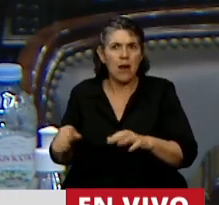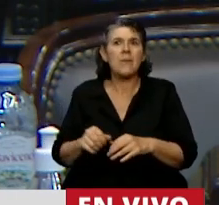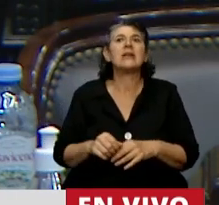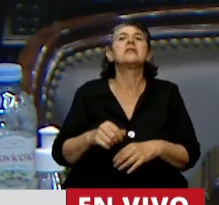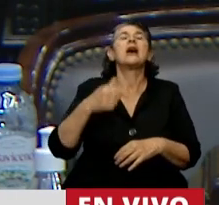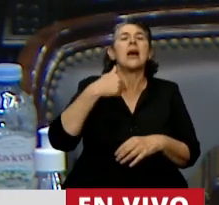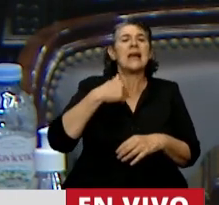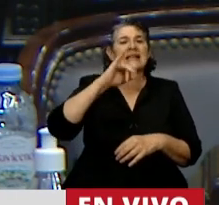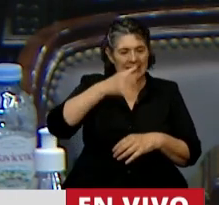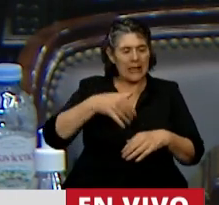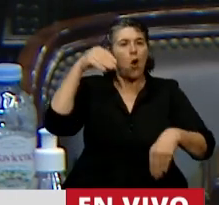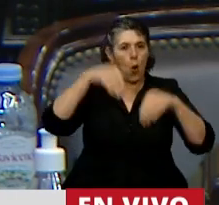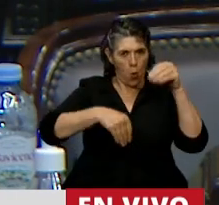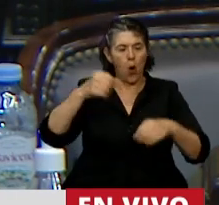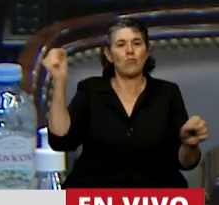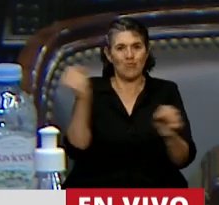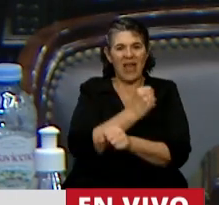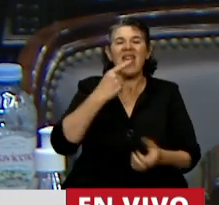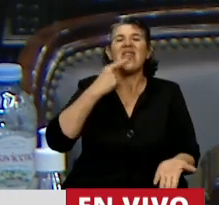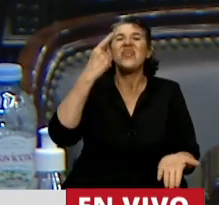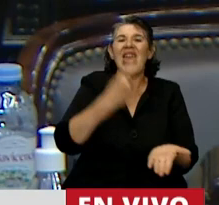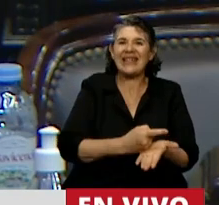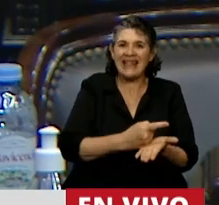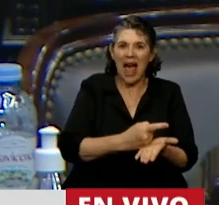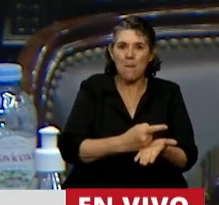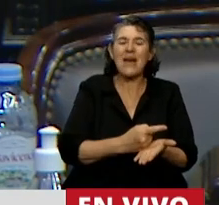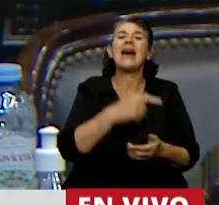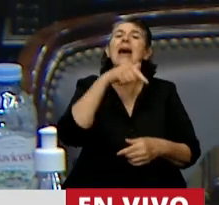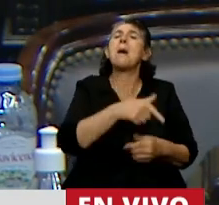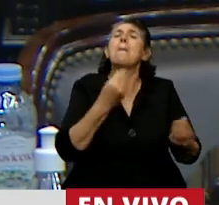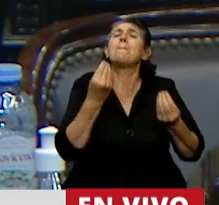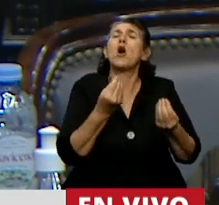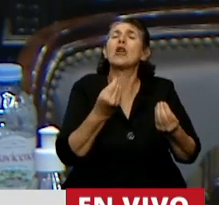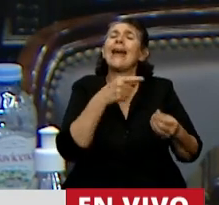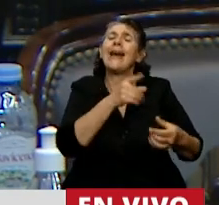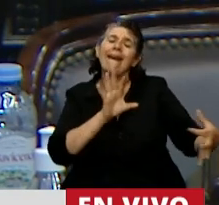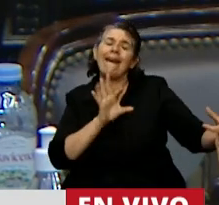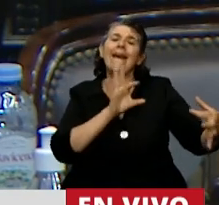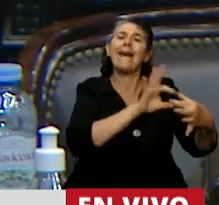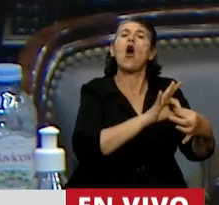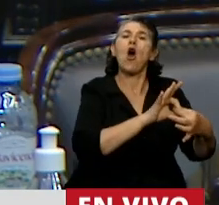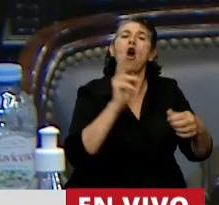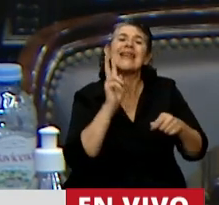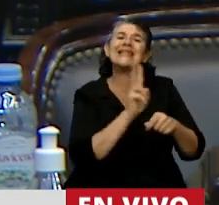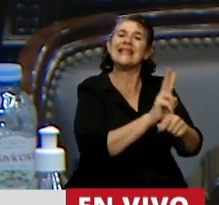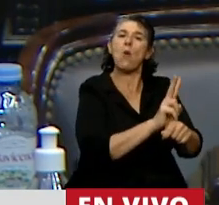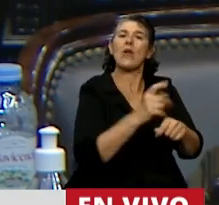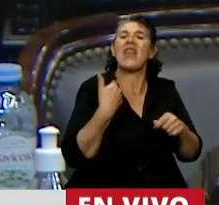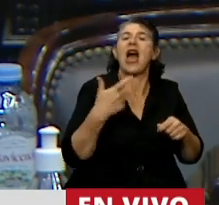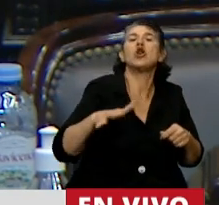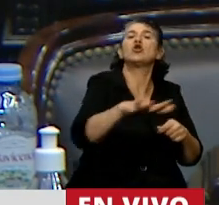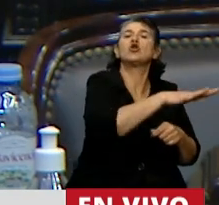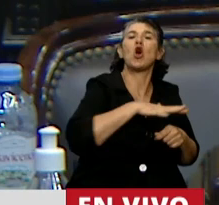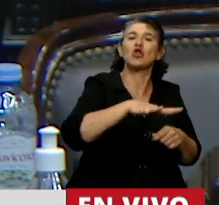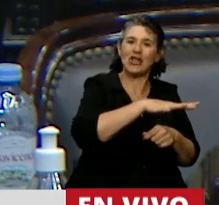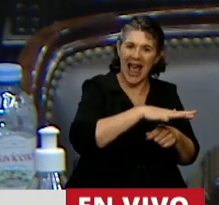dictamen en consideración, porque está vinculado con el régimen de seguridad social, Es por eso que estamos de acuerdo en votar afirmativamente este